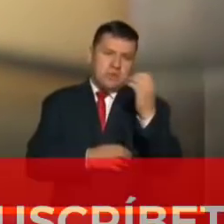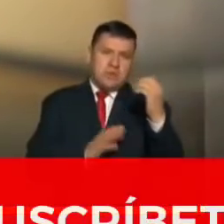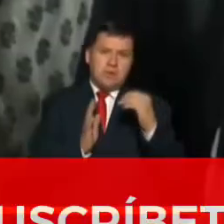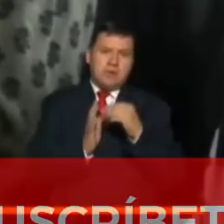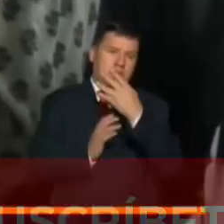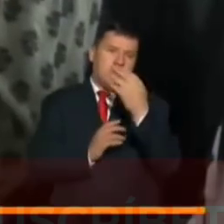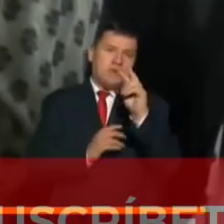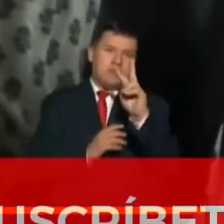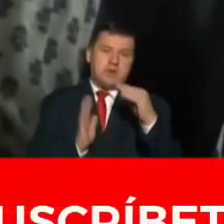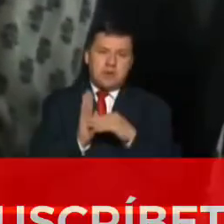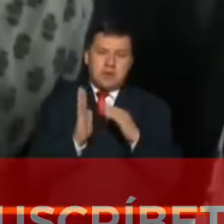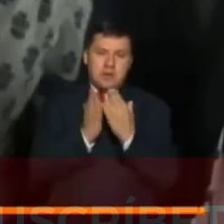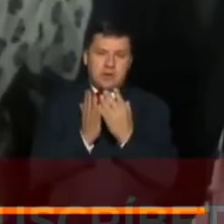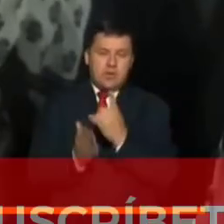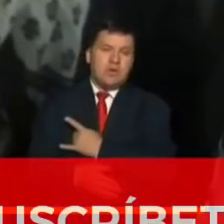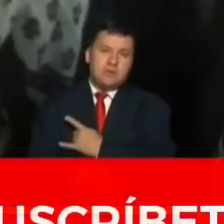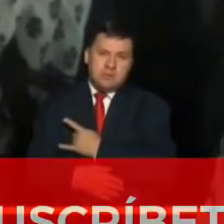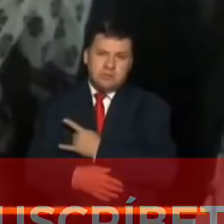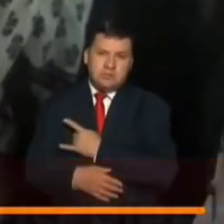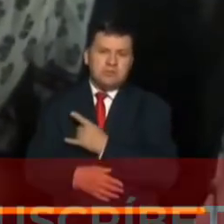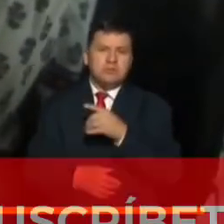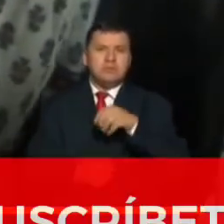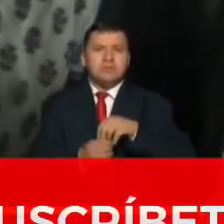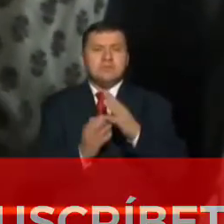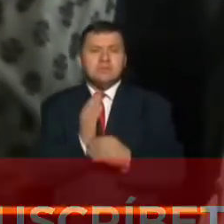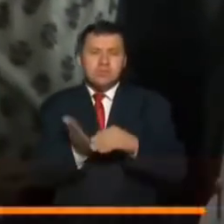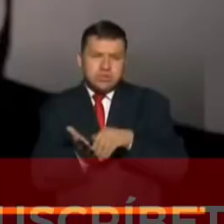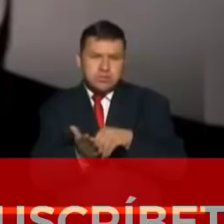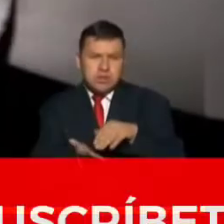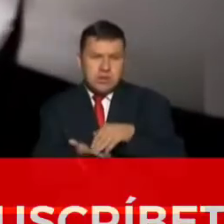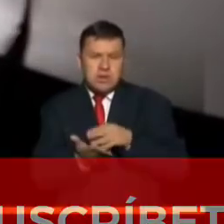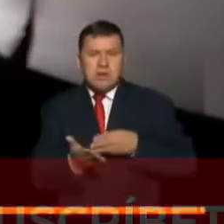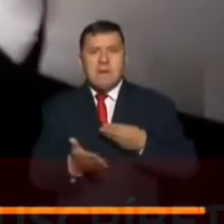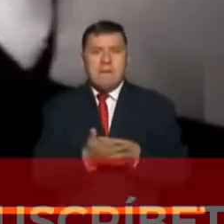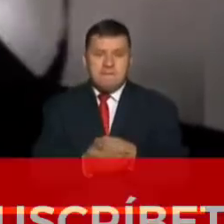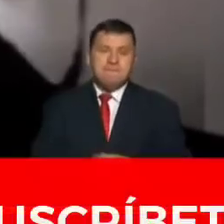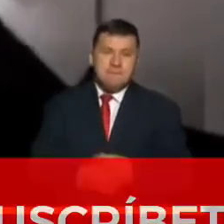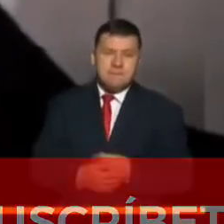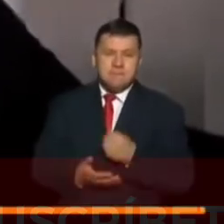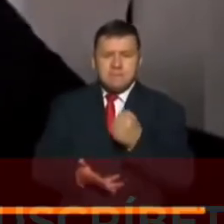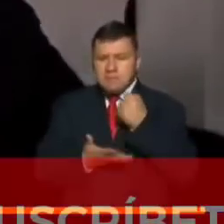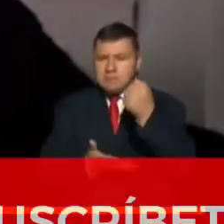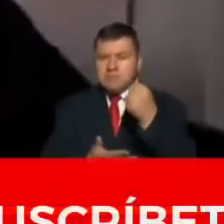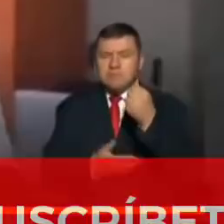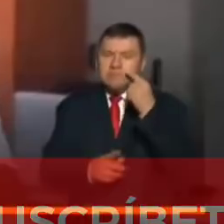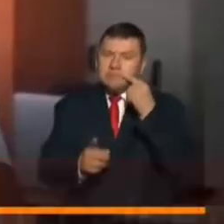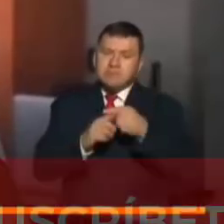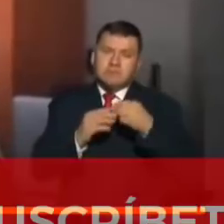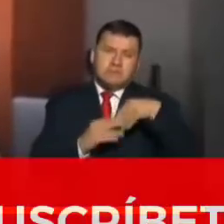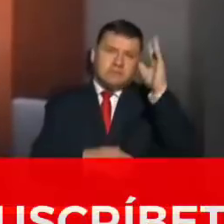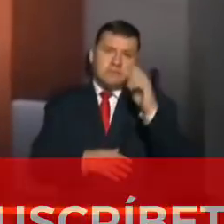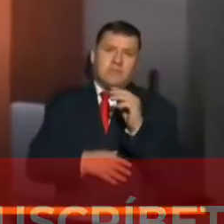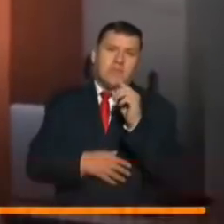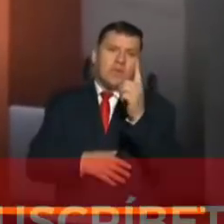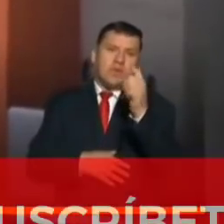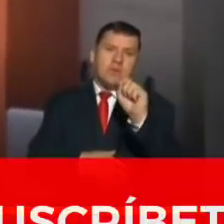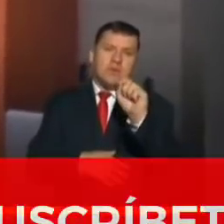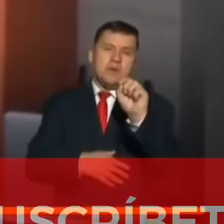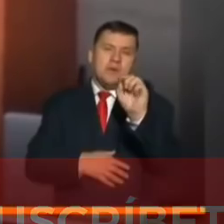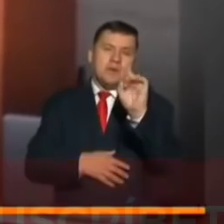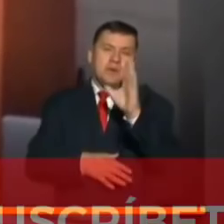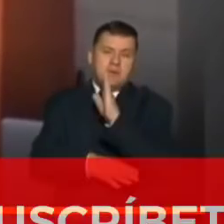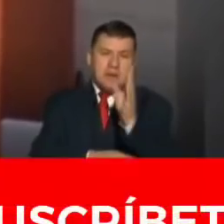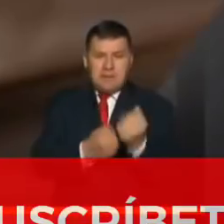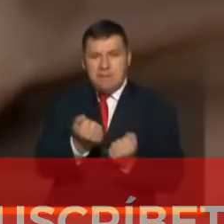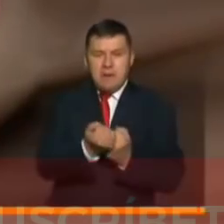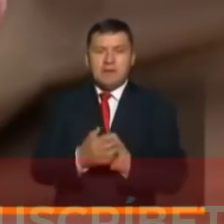mil estudiantes de educación superior en condición de pobreza o vulnerabilidad y la inversión en incentivos fue superior a los 1,15 billones de